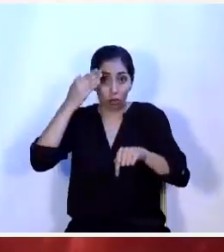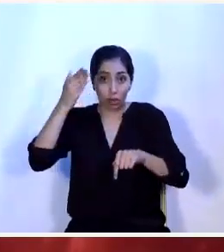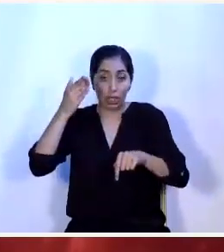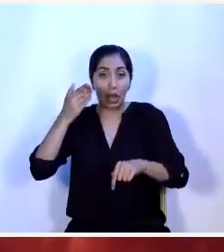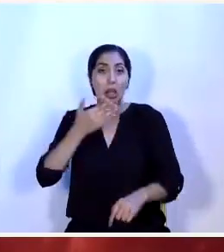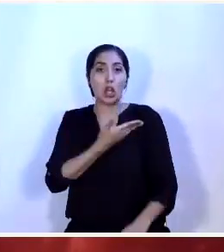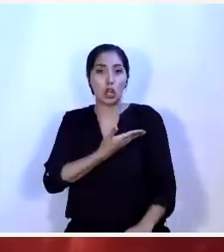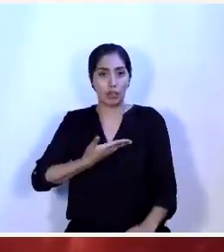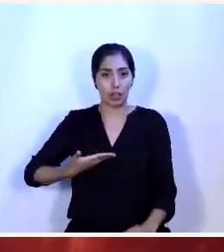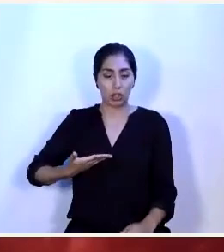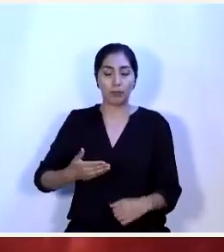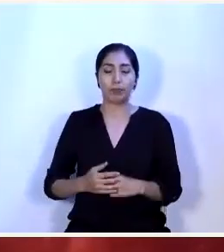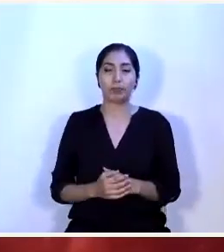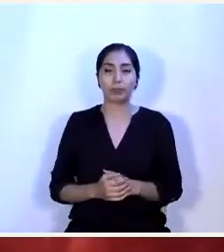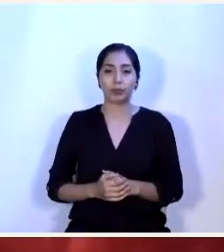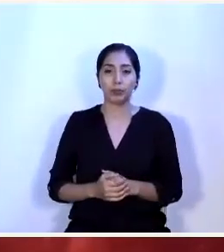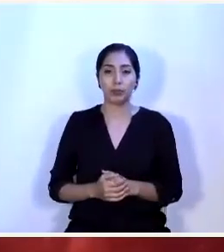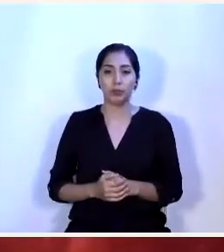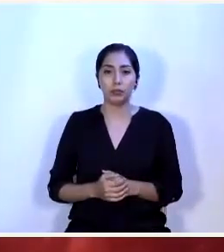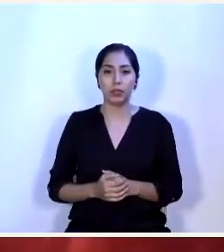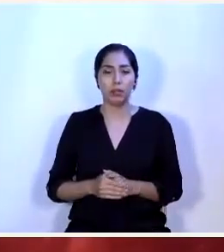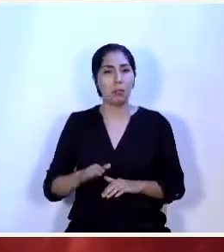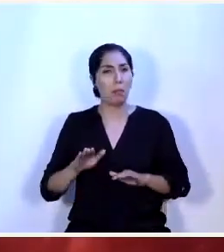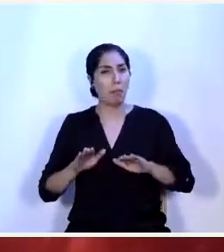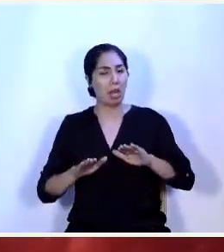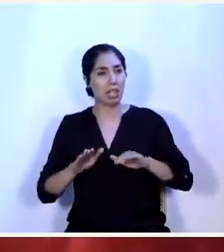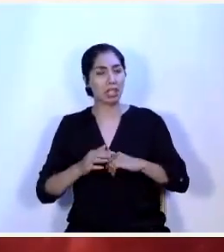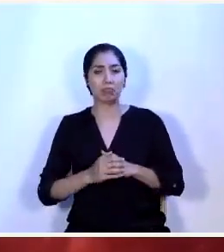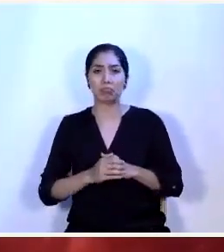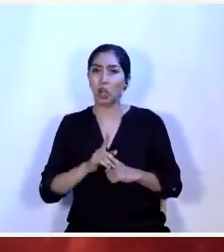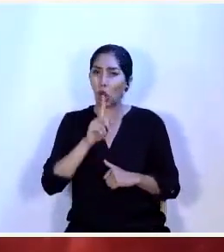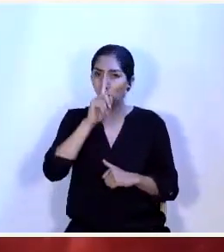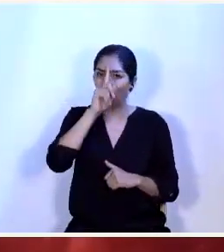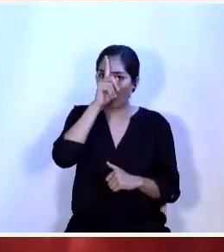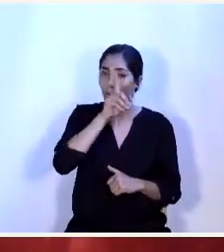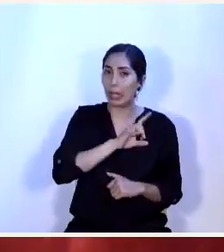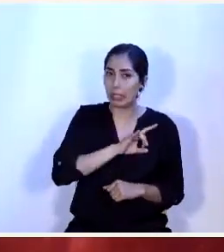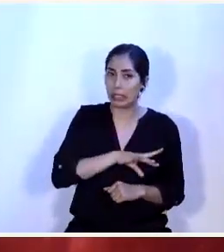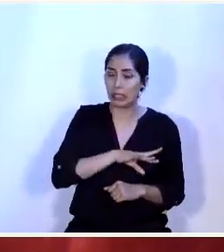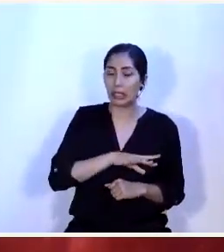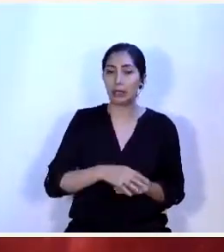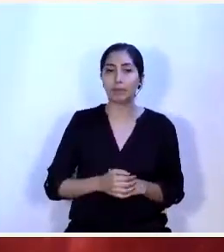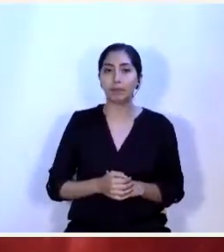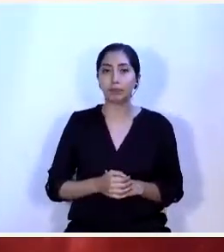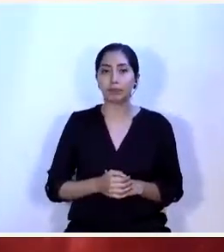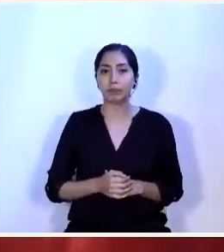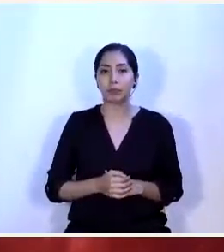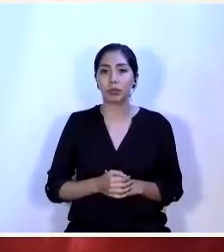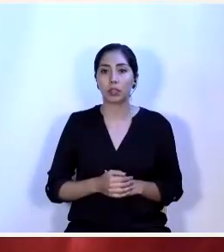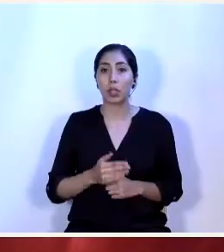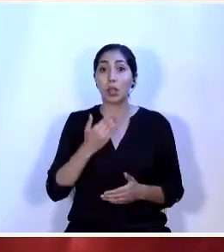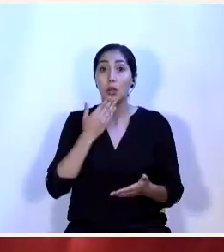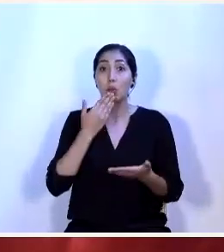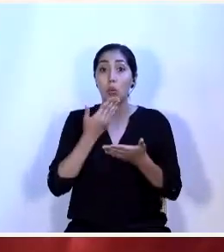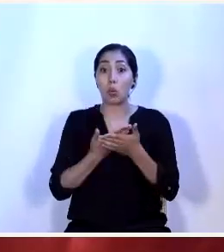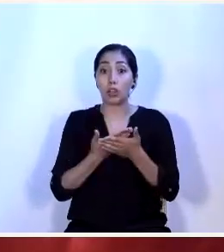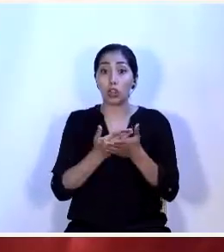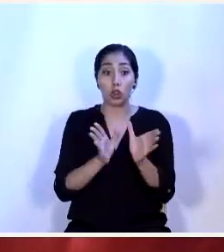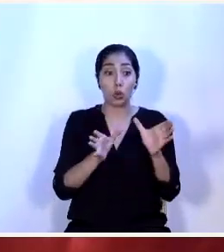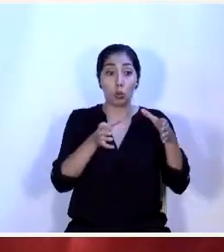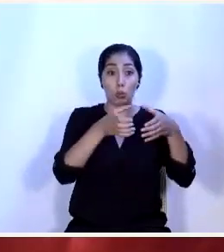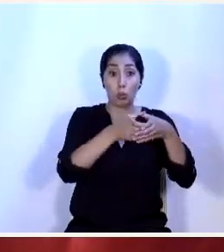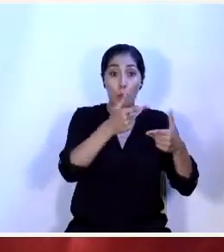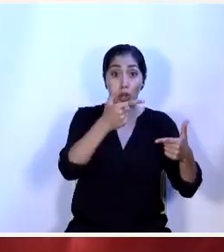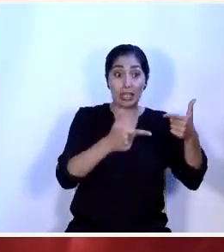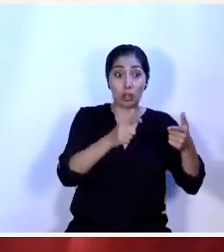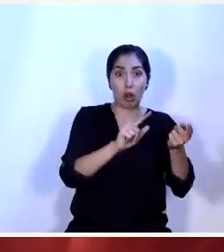gobierno. Pareciera haberse hecho costumbre en Chile que cuando hay alternancia de coaliciones